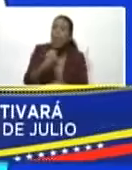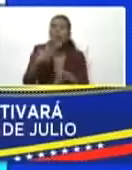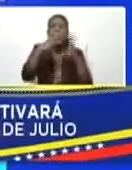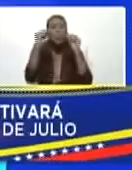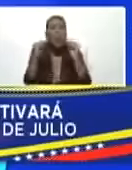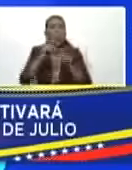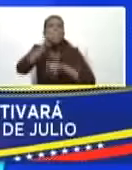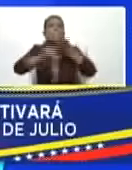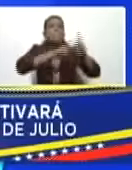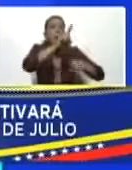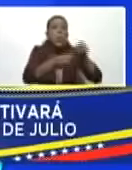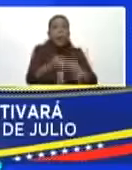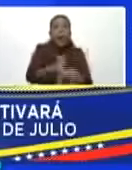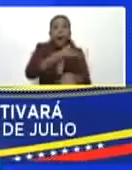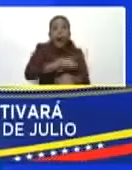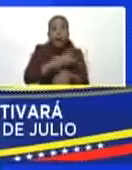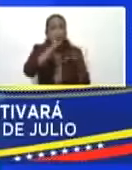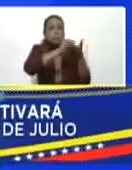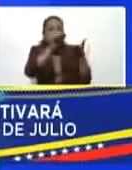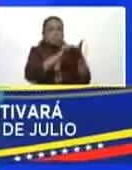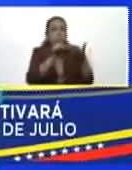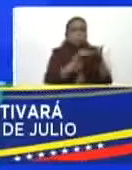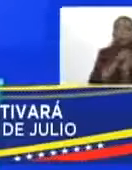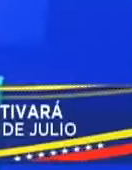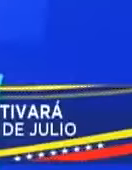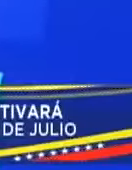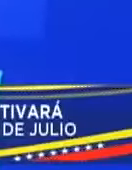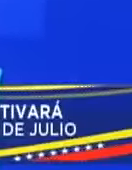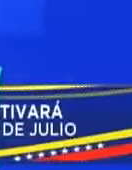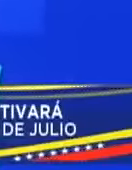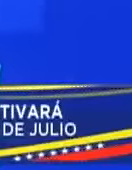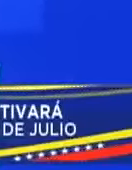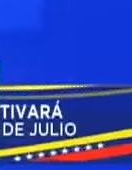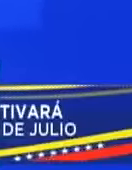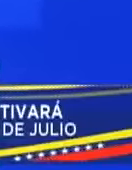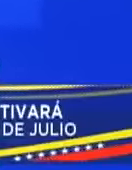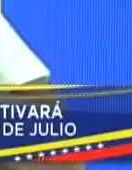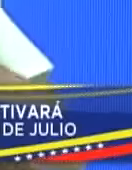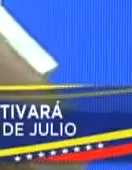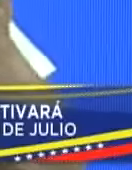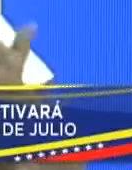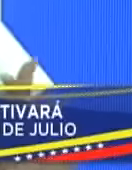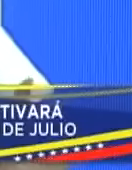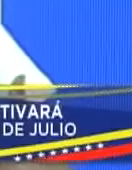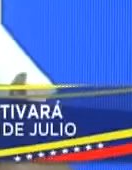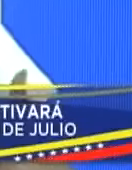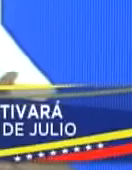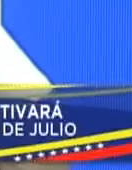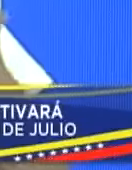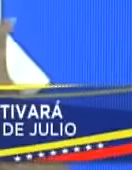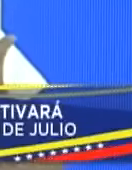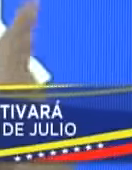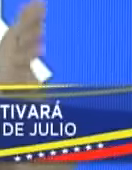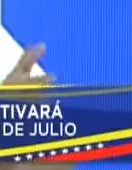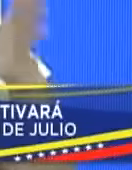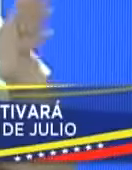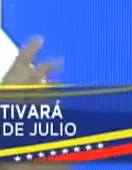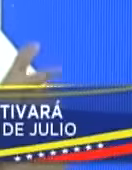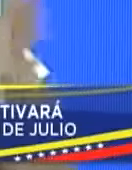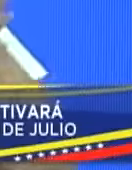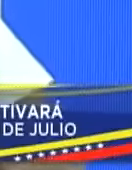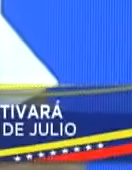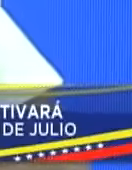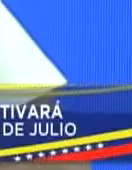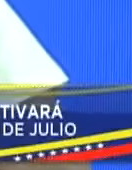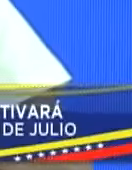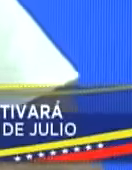todos los sectores fueron consultados en asambleas donde hubo una participación tremenda. Todo el